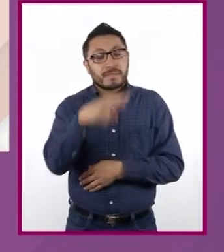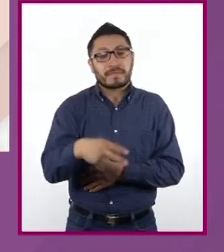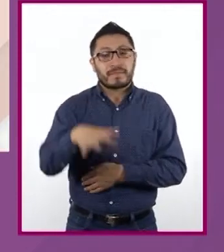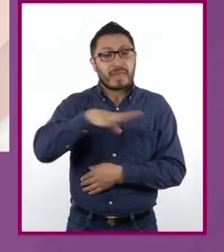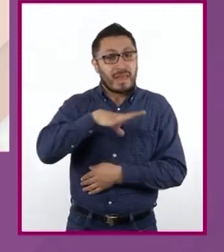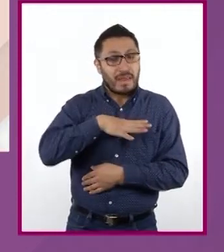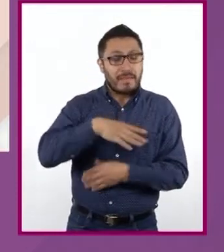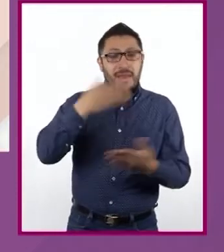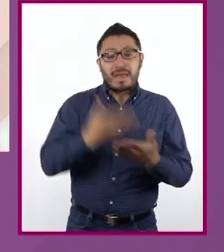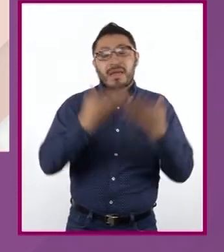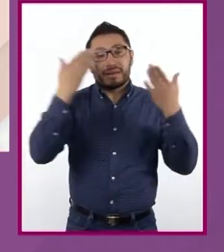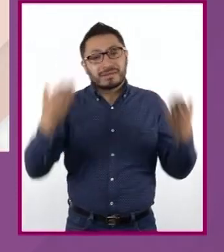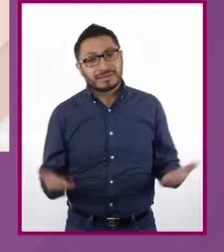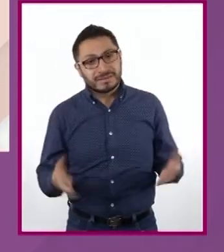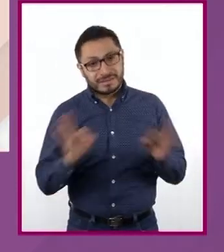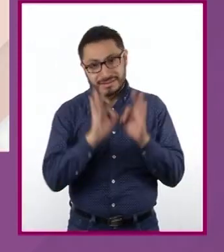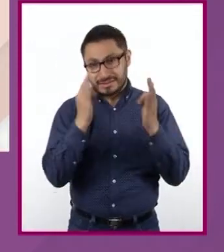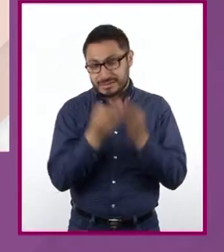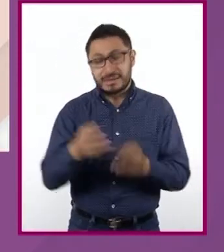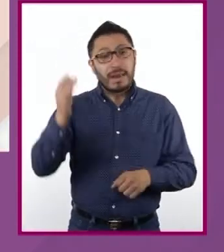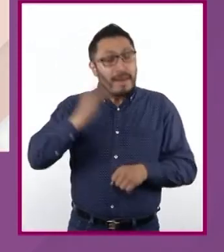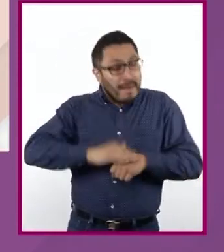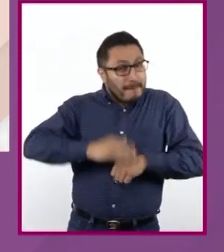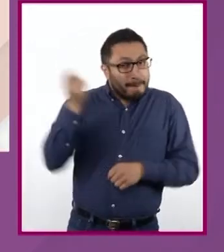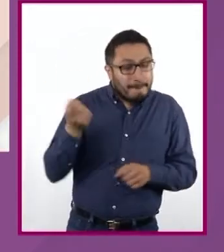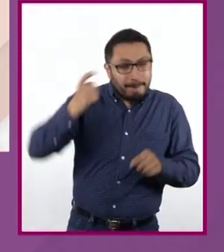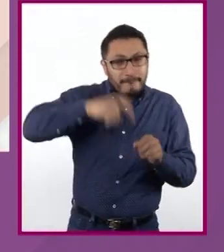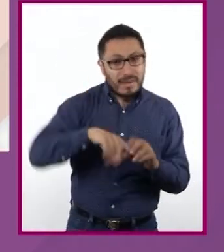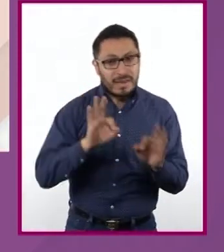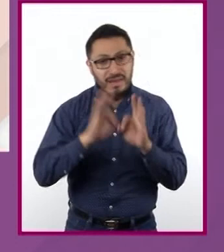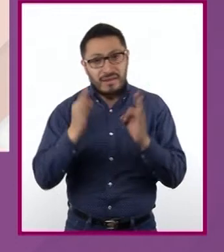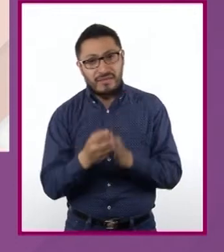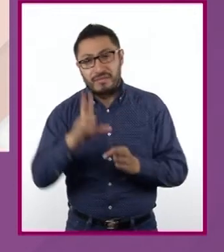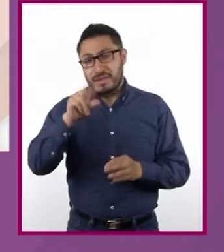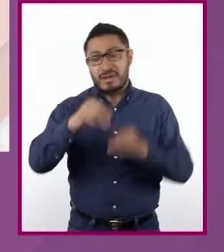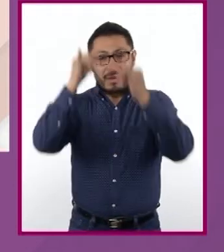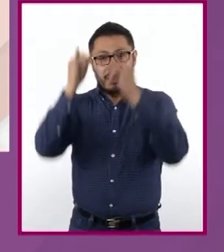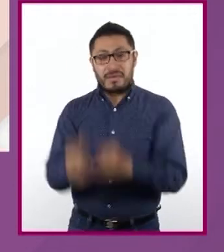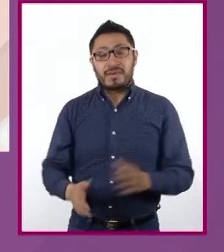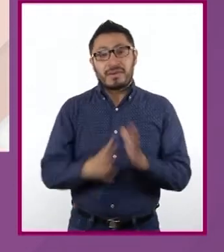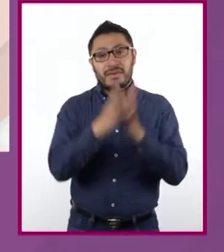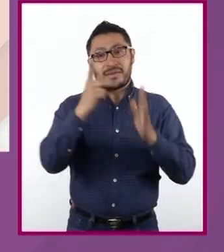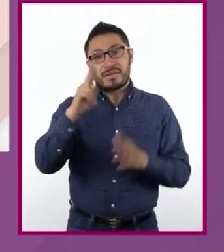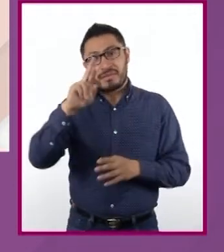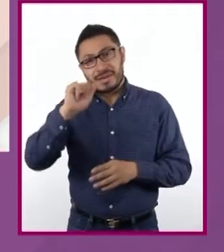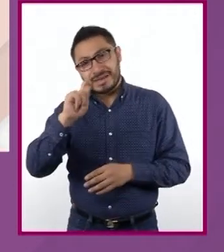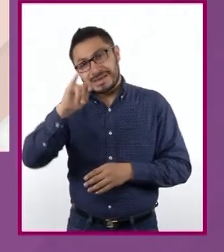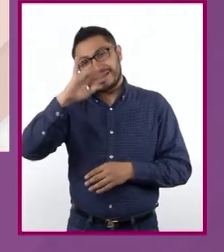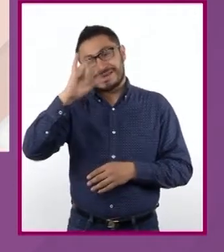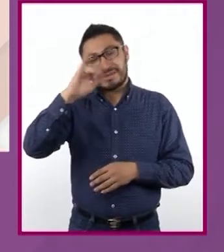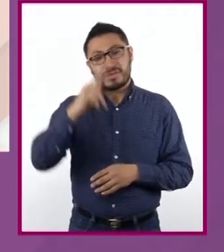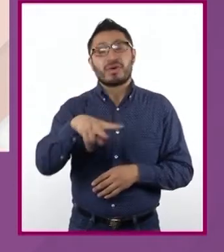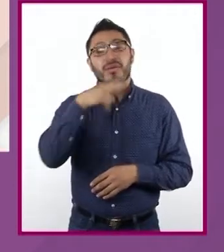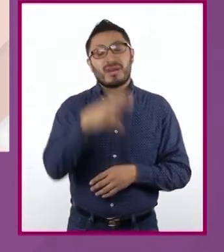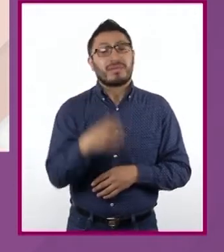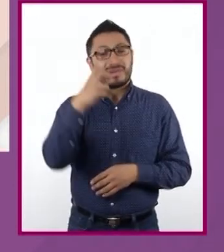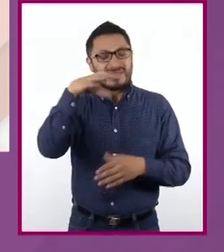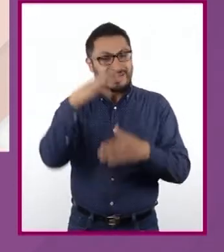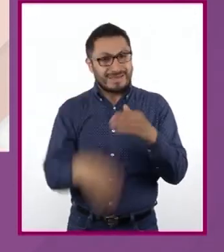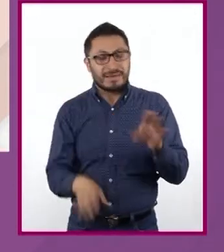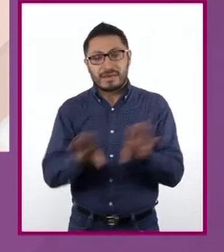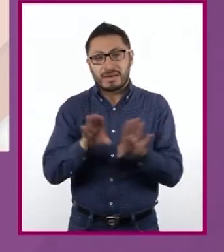haber en presente más la forma impersonal en participio del verbo. Las terminaciones del participio